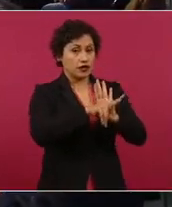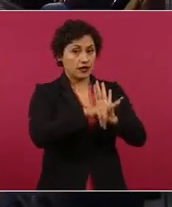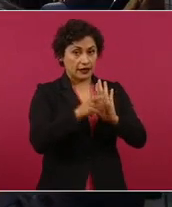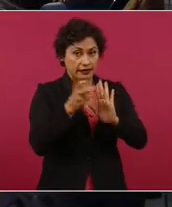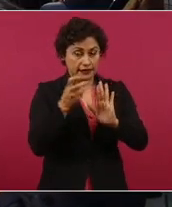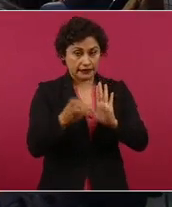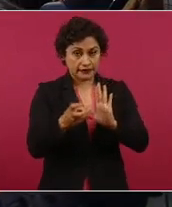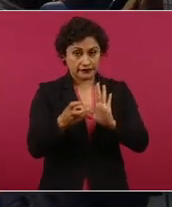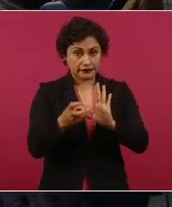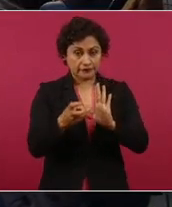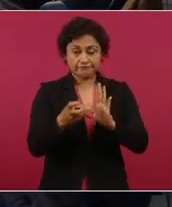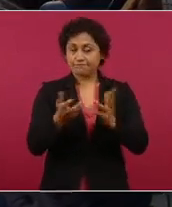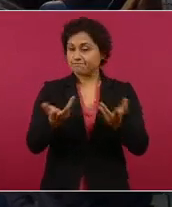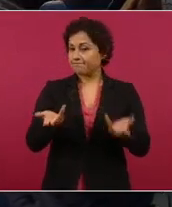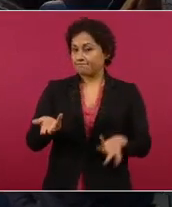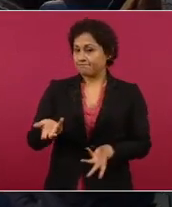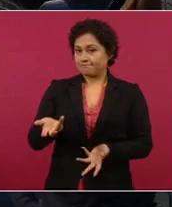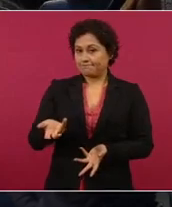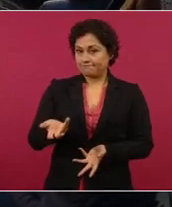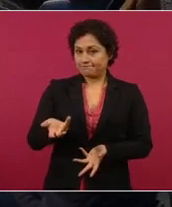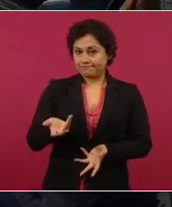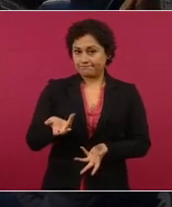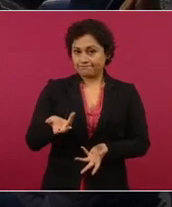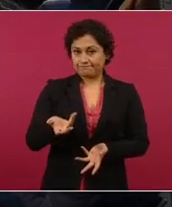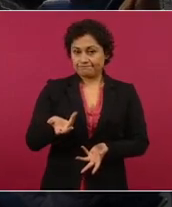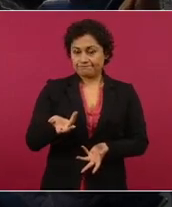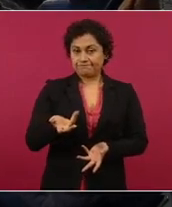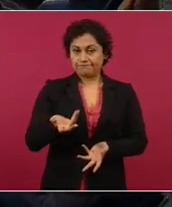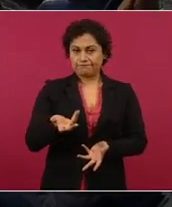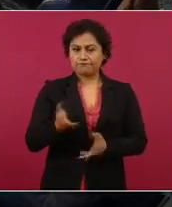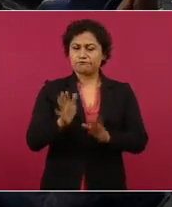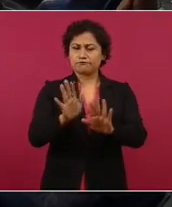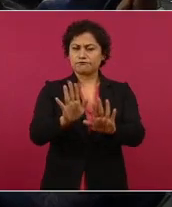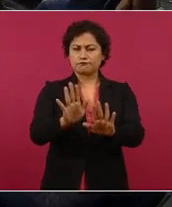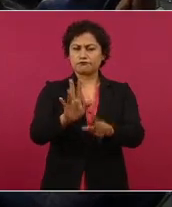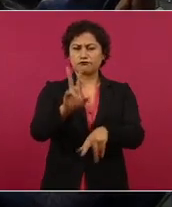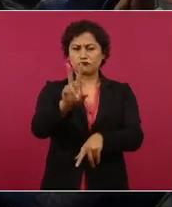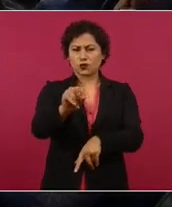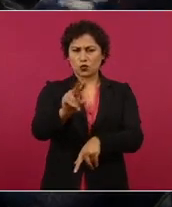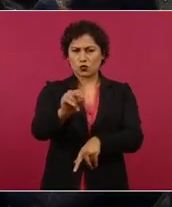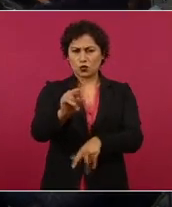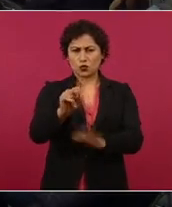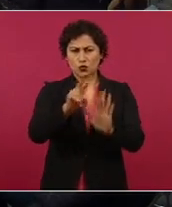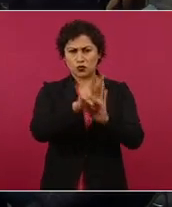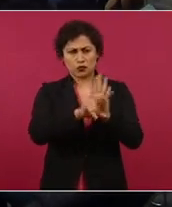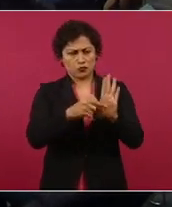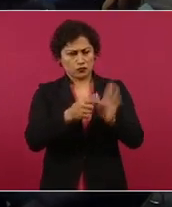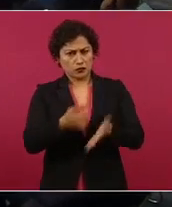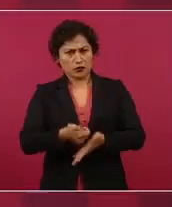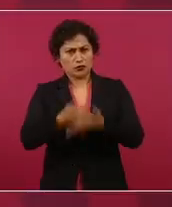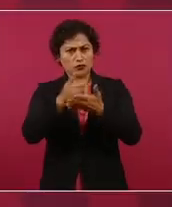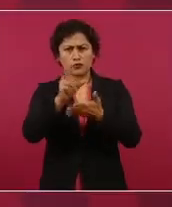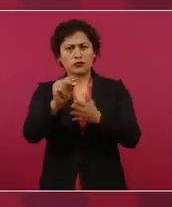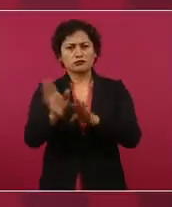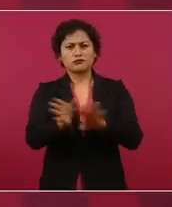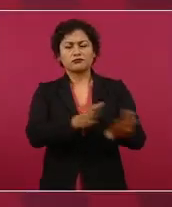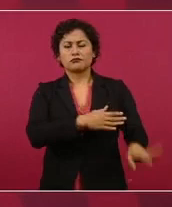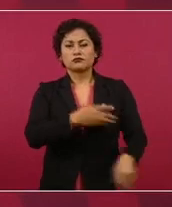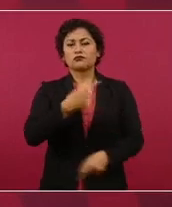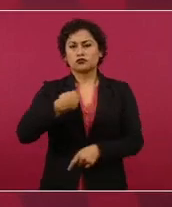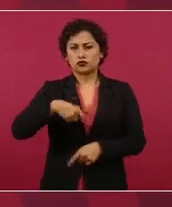Documental, sí. Y no está de por medio ningún documental. Nosotros estamos haciendo esto desde el